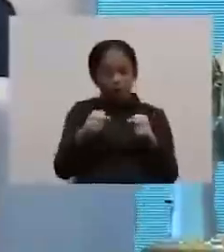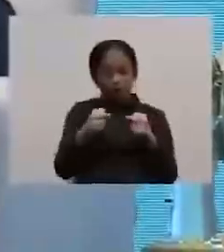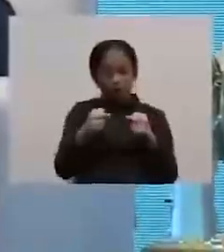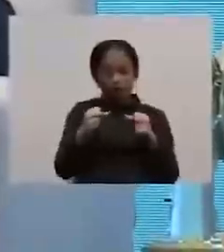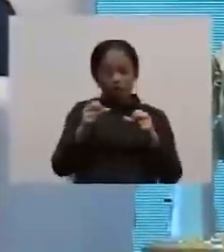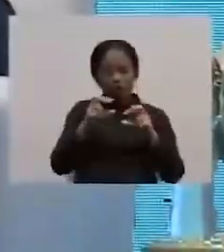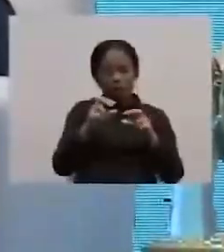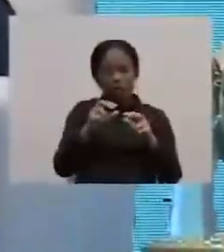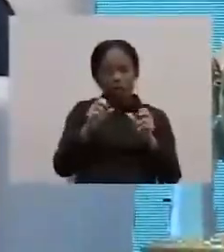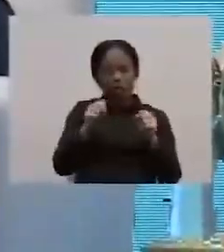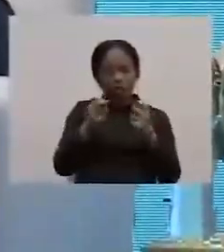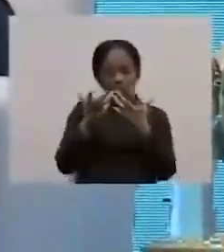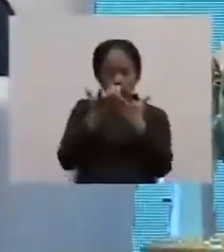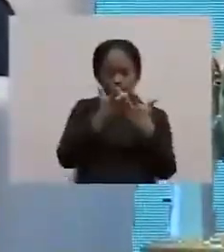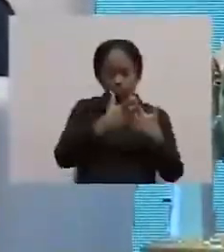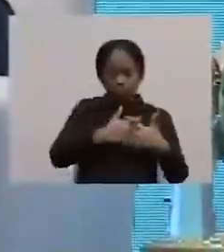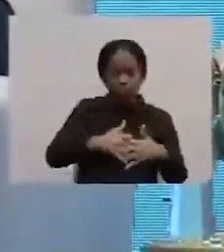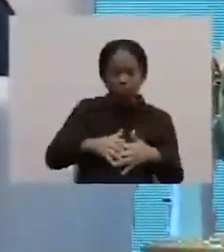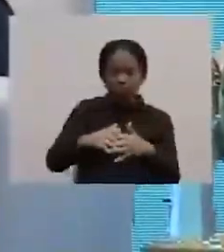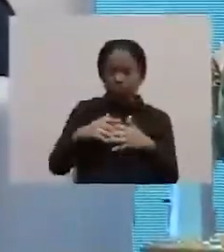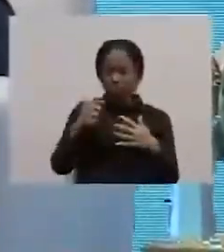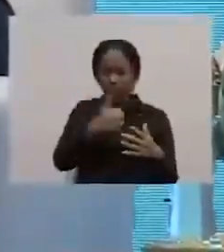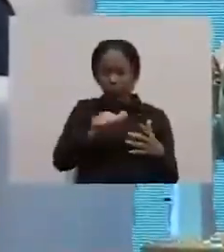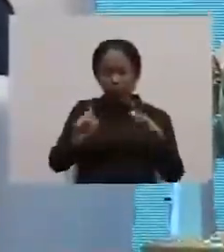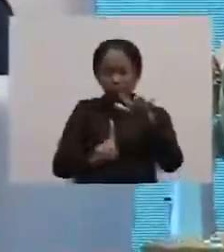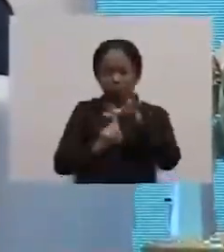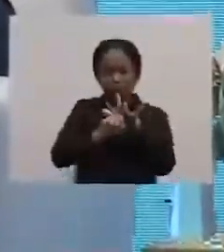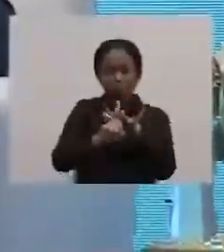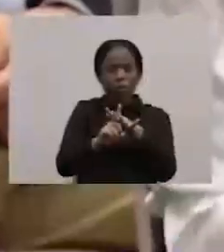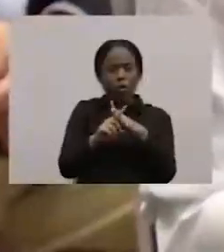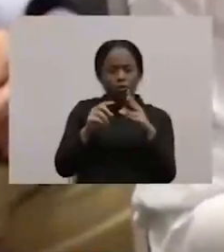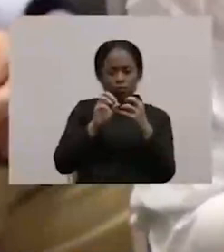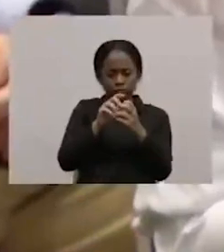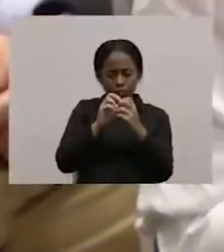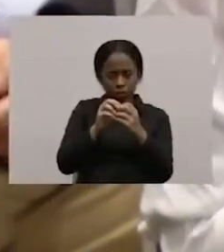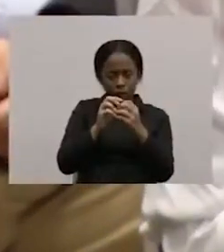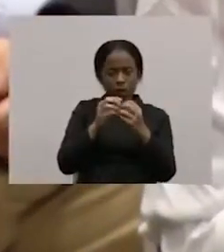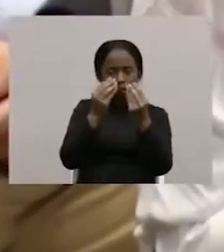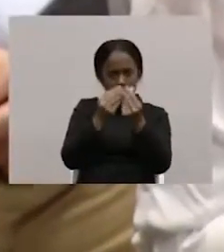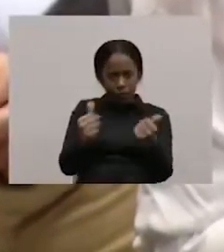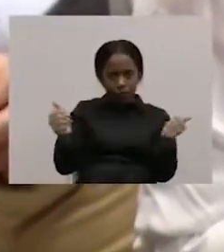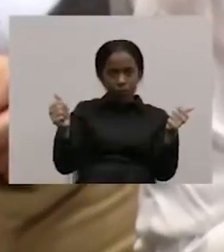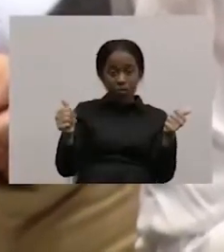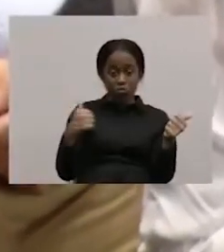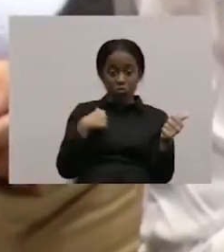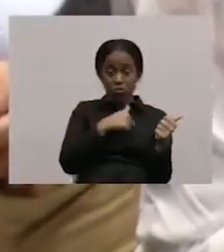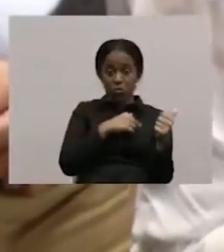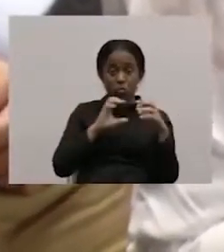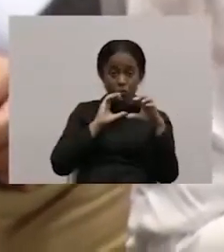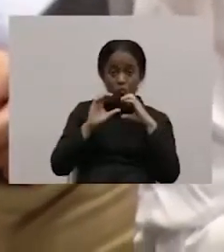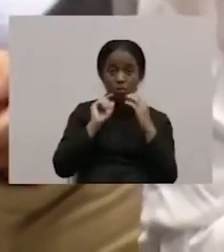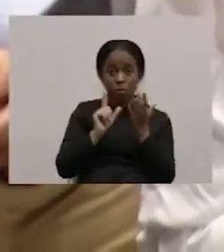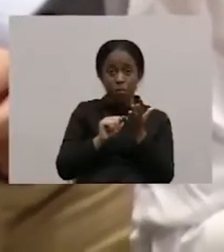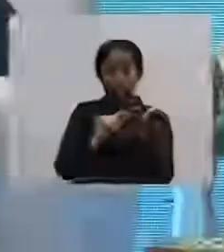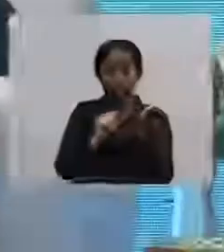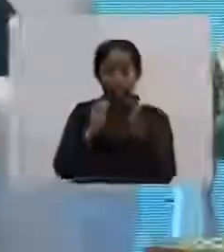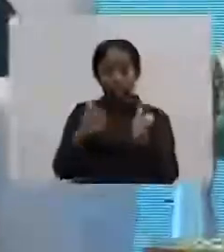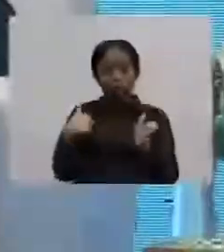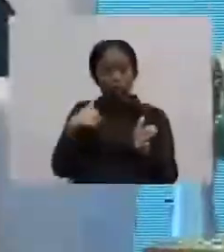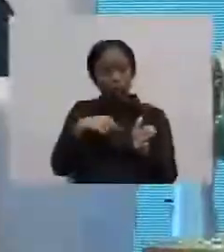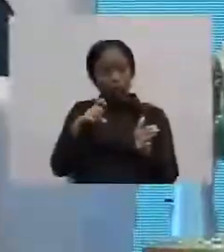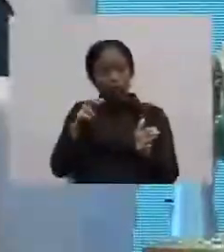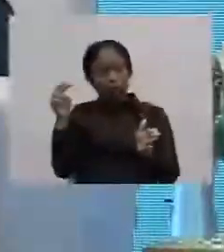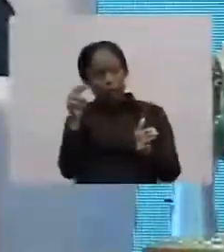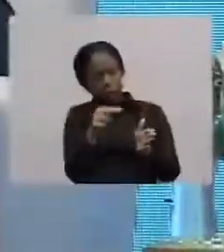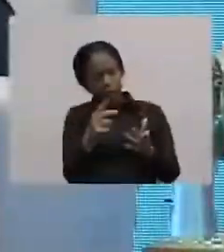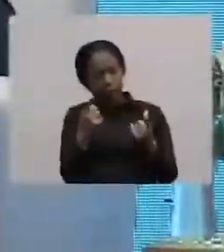coyuntura. Y ahí nosotros como medios tenemos que estar frente a ellos, a veces forcejeando con ellos